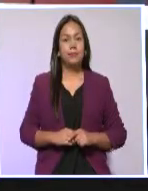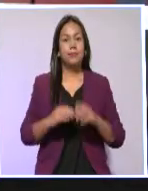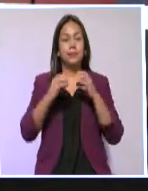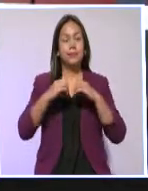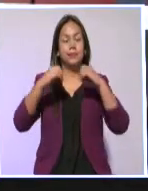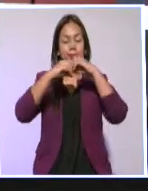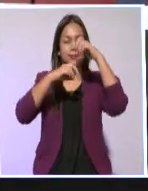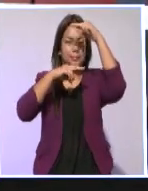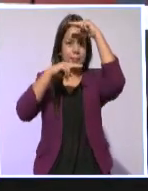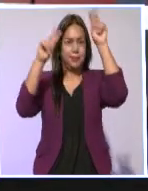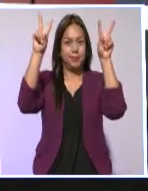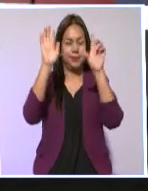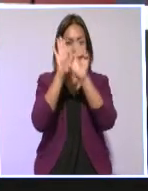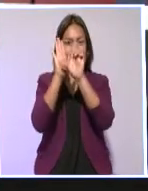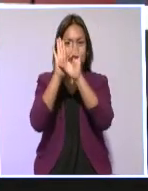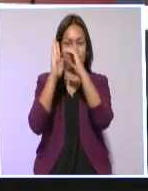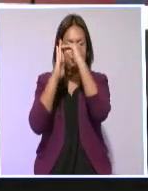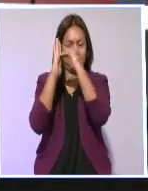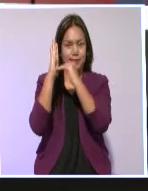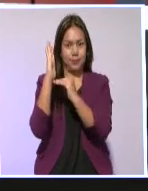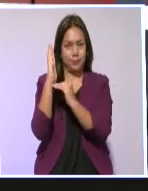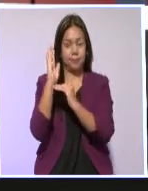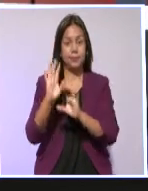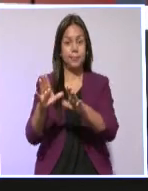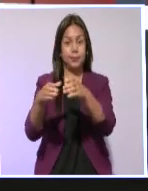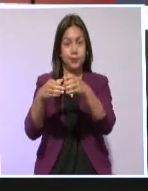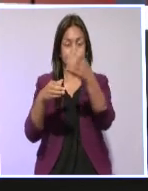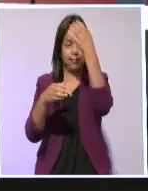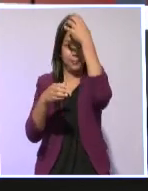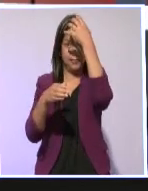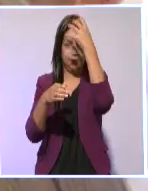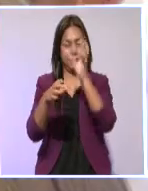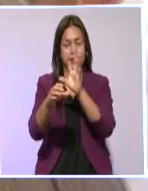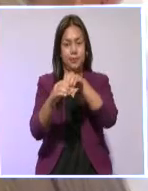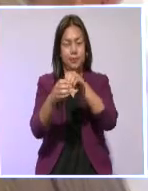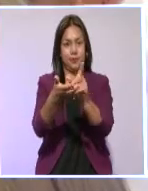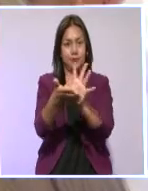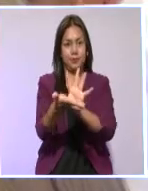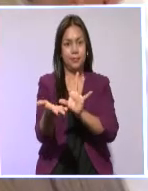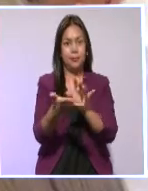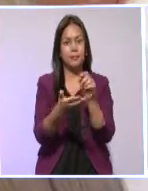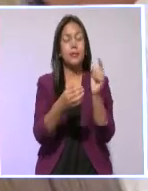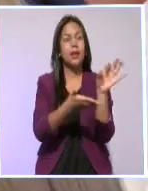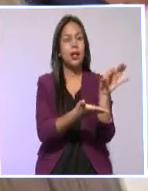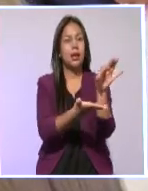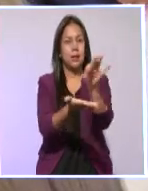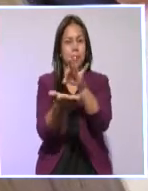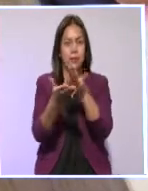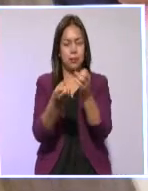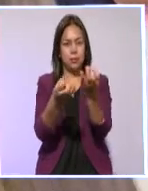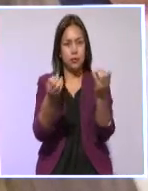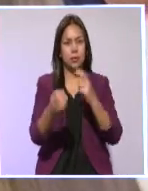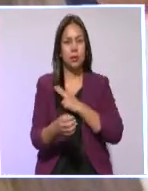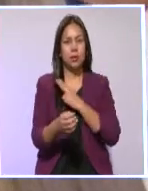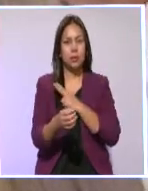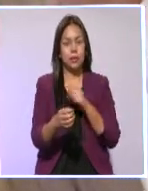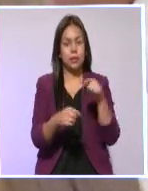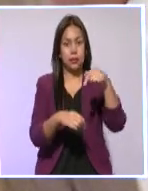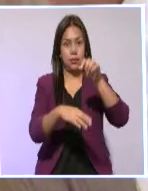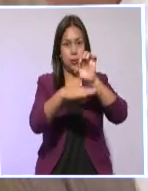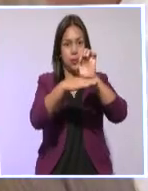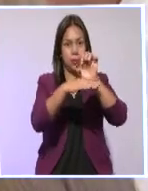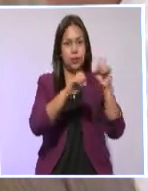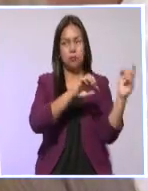Más noticias legislativas. La Comisión de Educación de la Asamblea Nacional recibe representantes de diversas universidades del